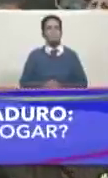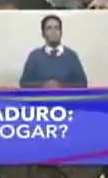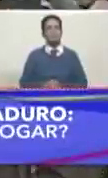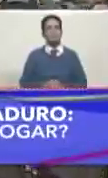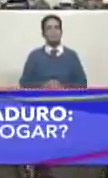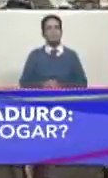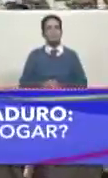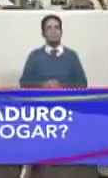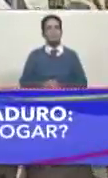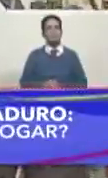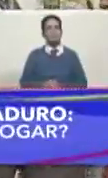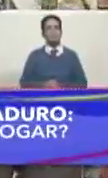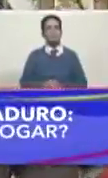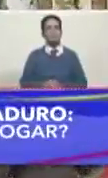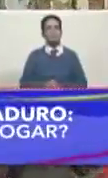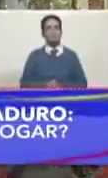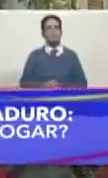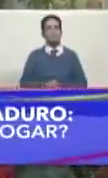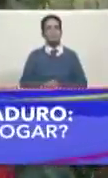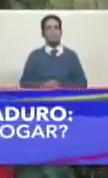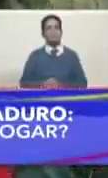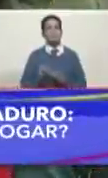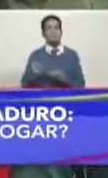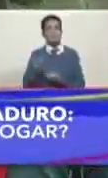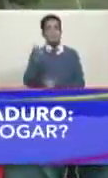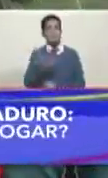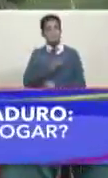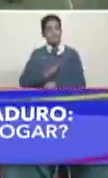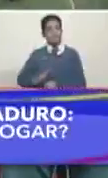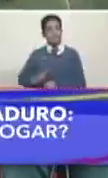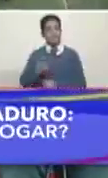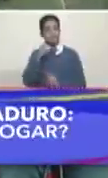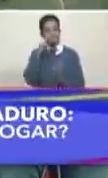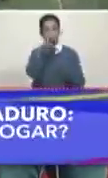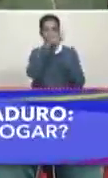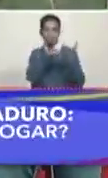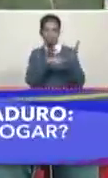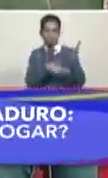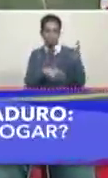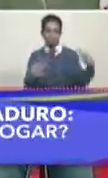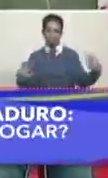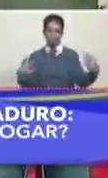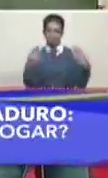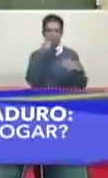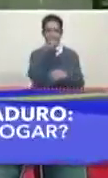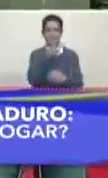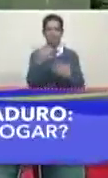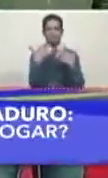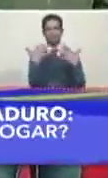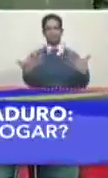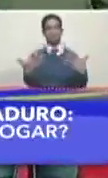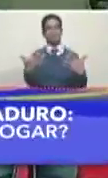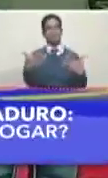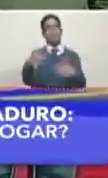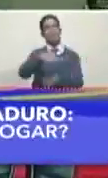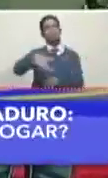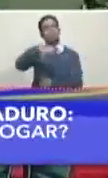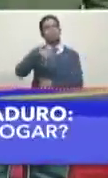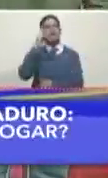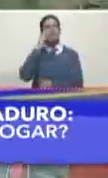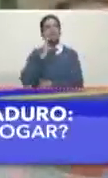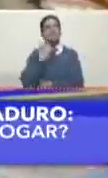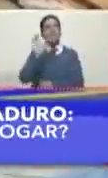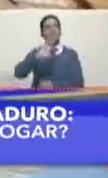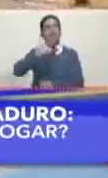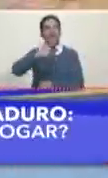Por el propio presidente de la República, Nicolás Maduro Moros, que ha dado lectura en presencia acá del pueblo que lo acompaña en la Plaza Bolívar de